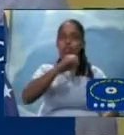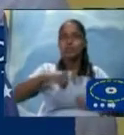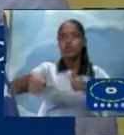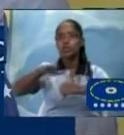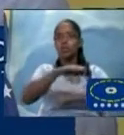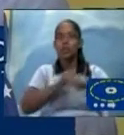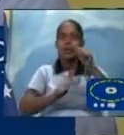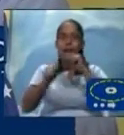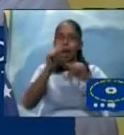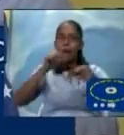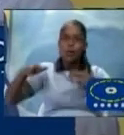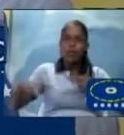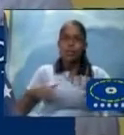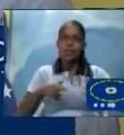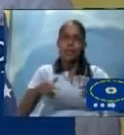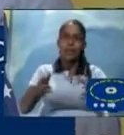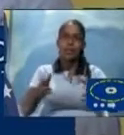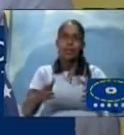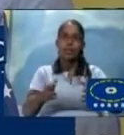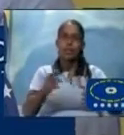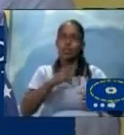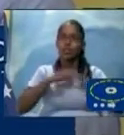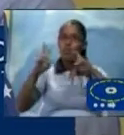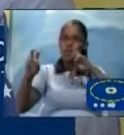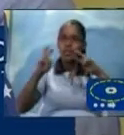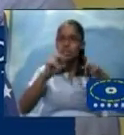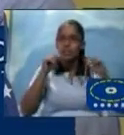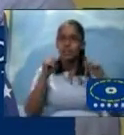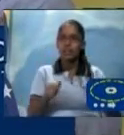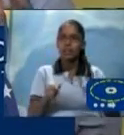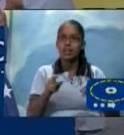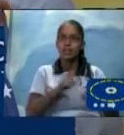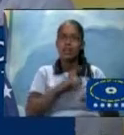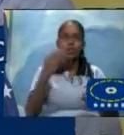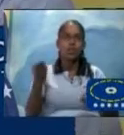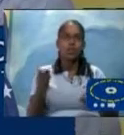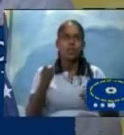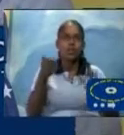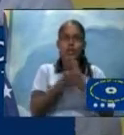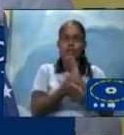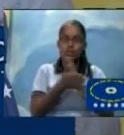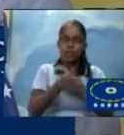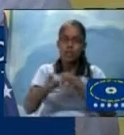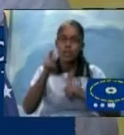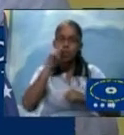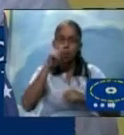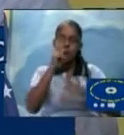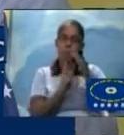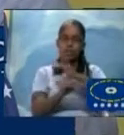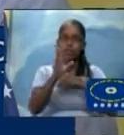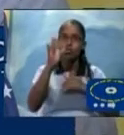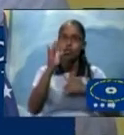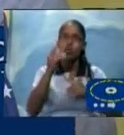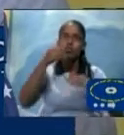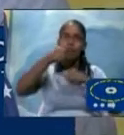aguas del río. Y observe acá lo que le acontece a Daniel, versículo 8 en adelante, dice: y yo